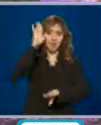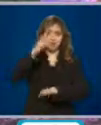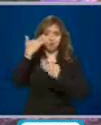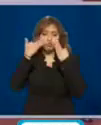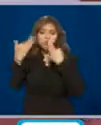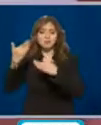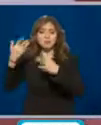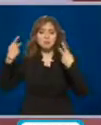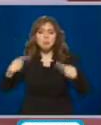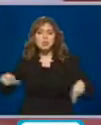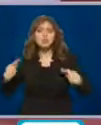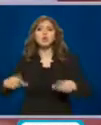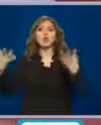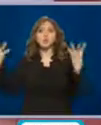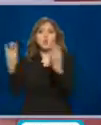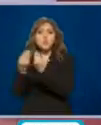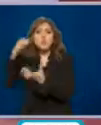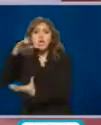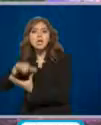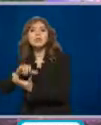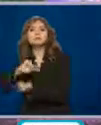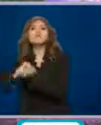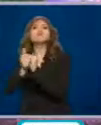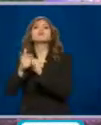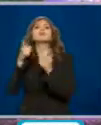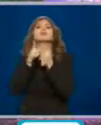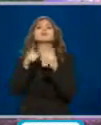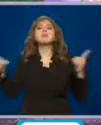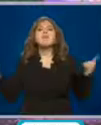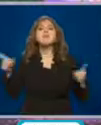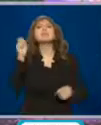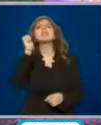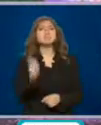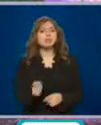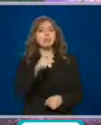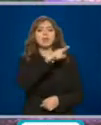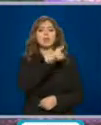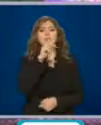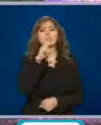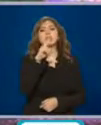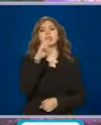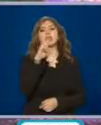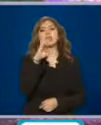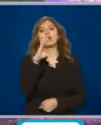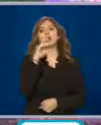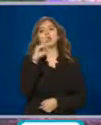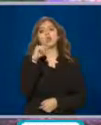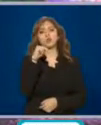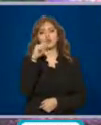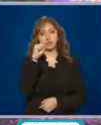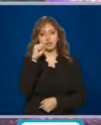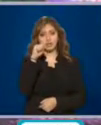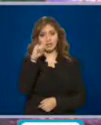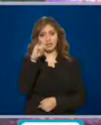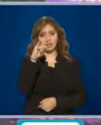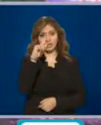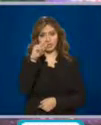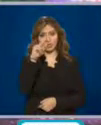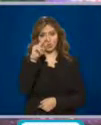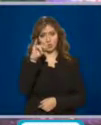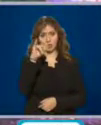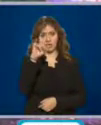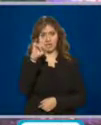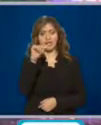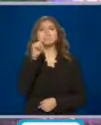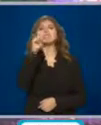o vamos reconstruyendo las familias. ¿Qué es una familia reconstituida o reconstruida? Se refiere a cuando ya una pareja, o sea,